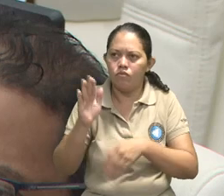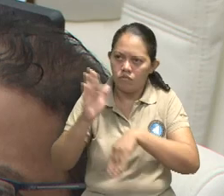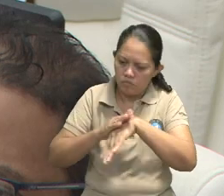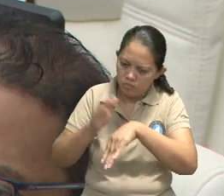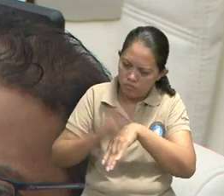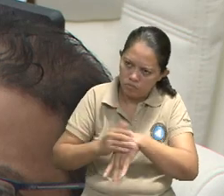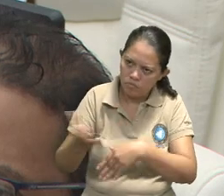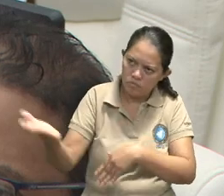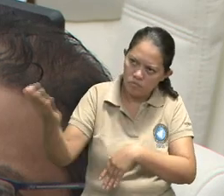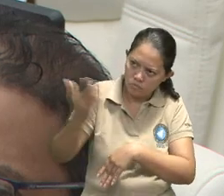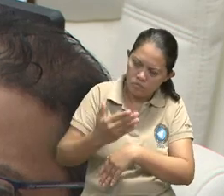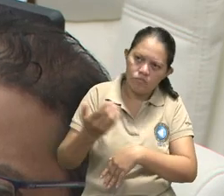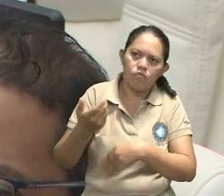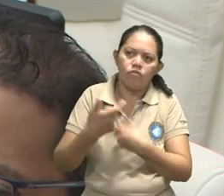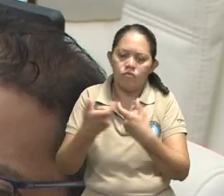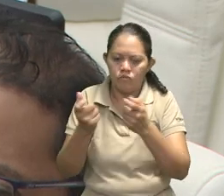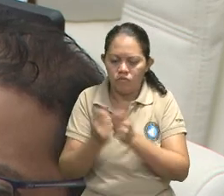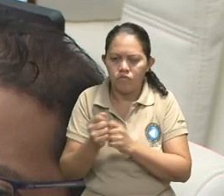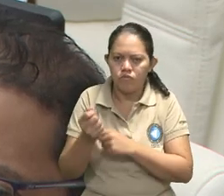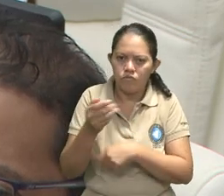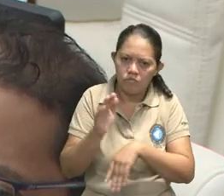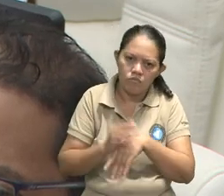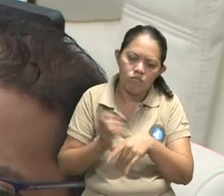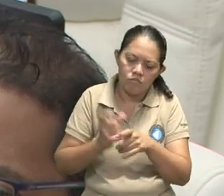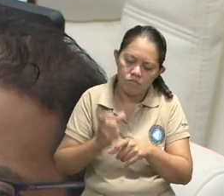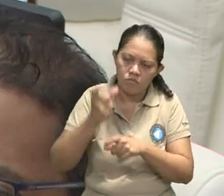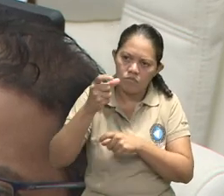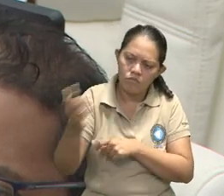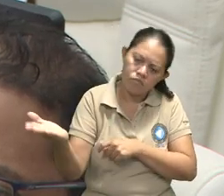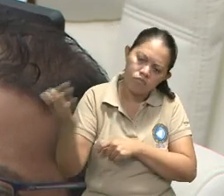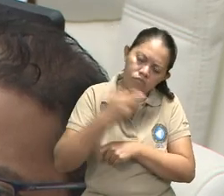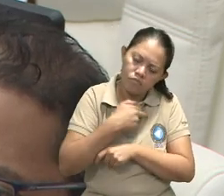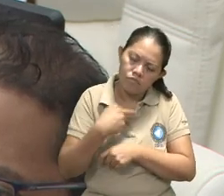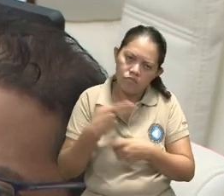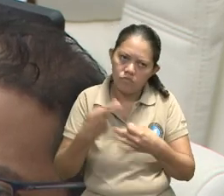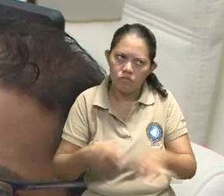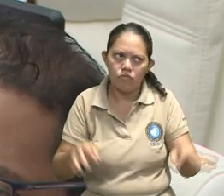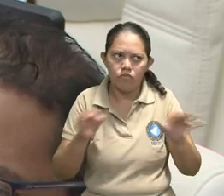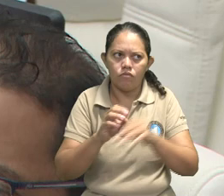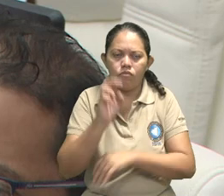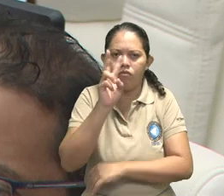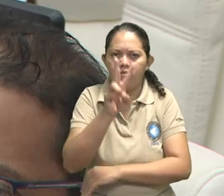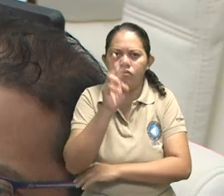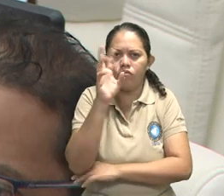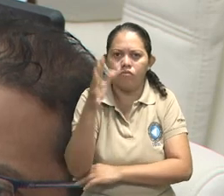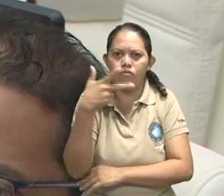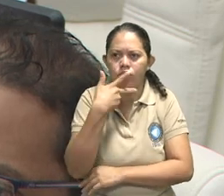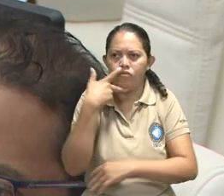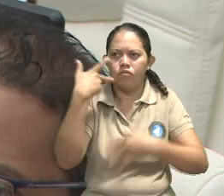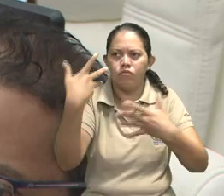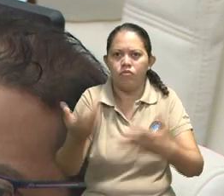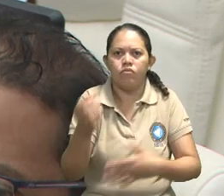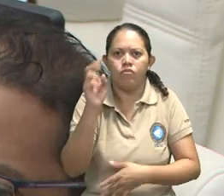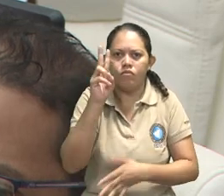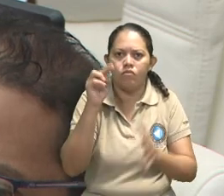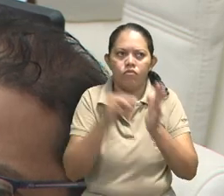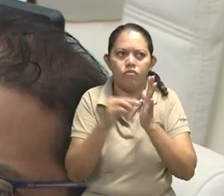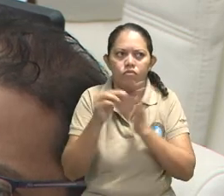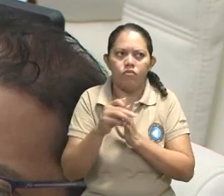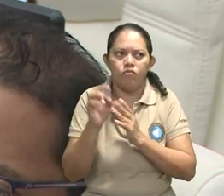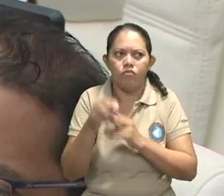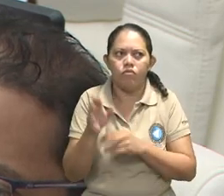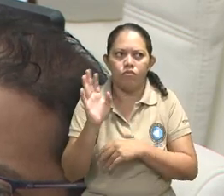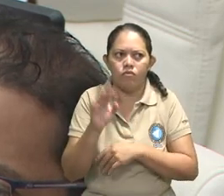a que comparecieran ante el Pleno de la Comisión de Infraestructura y Servicios Públicos el día 22 de junio del año 2023 a